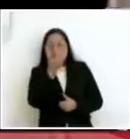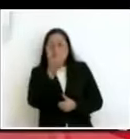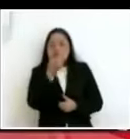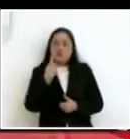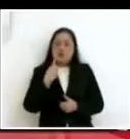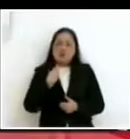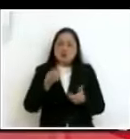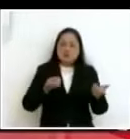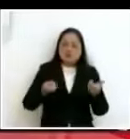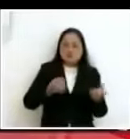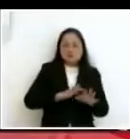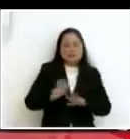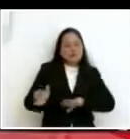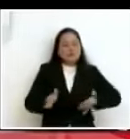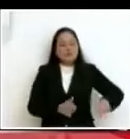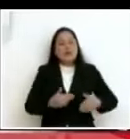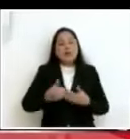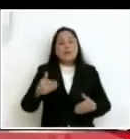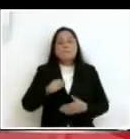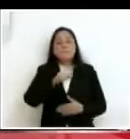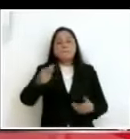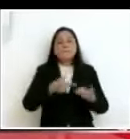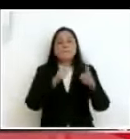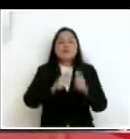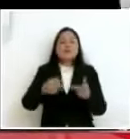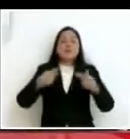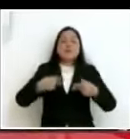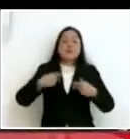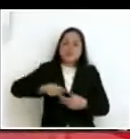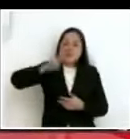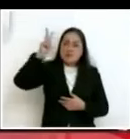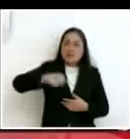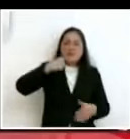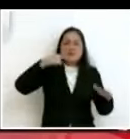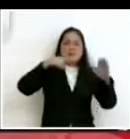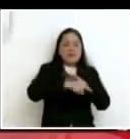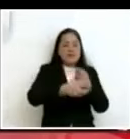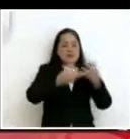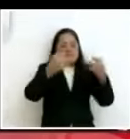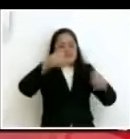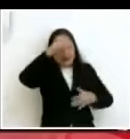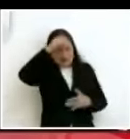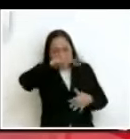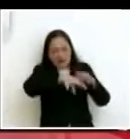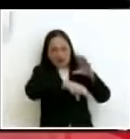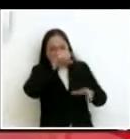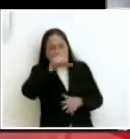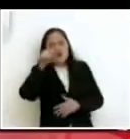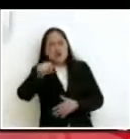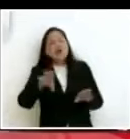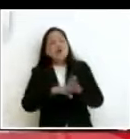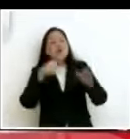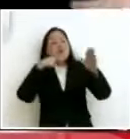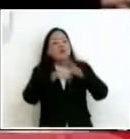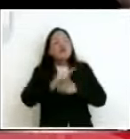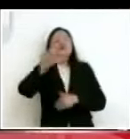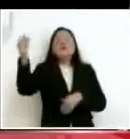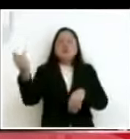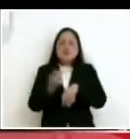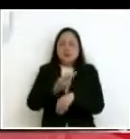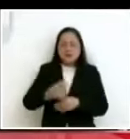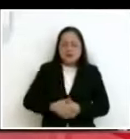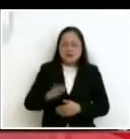Amigos y amigas, que tengan excelente día. Increíble lo que sucedió y cómo Andrea Chávez encara a